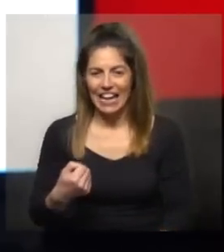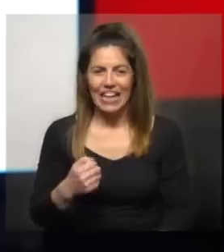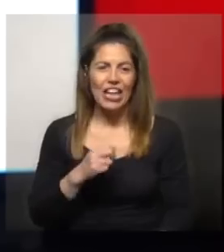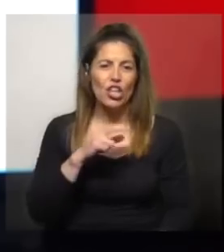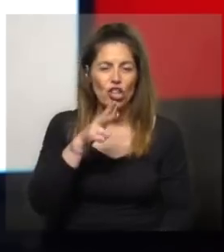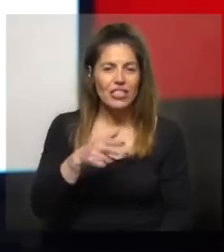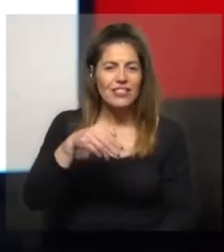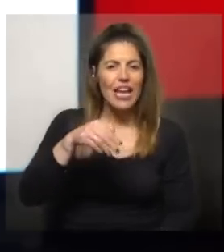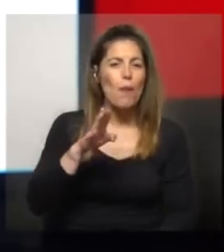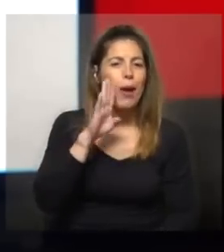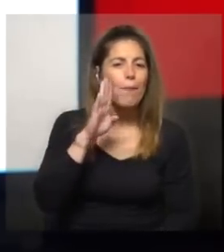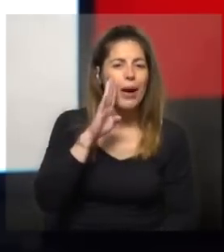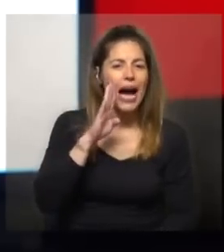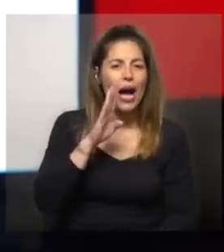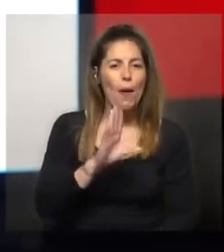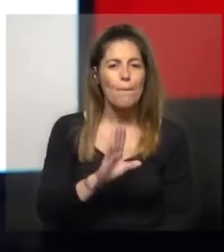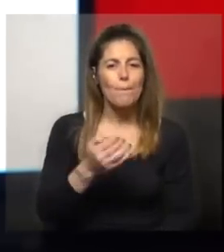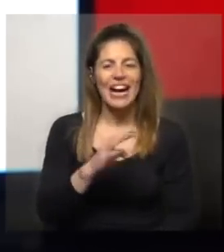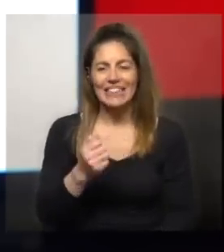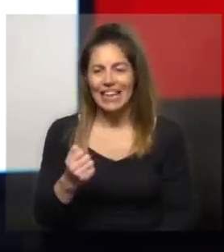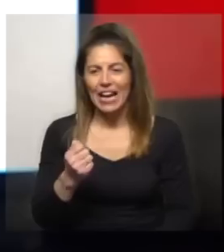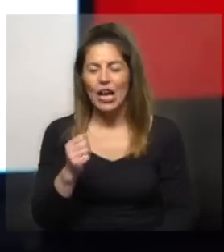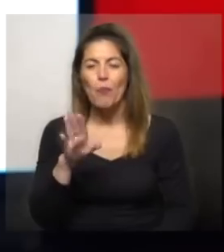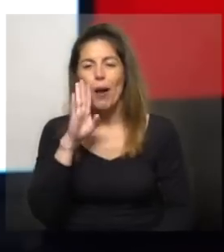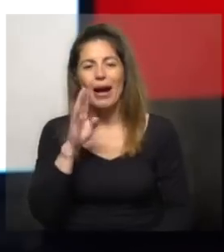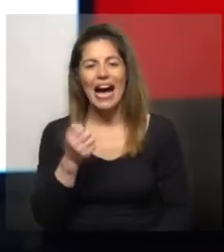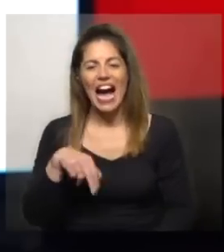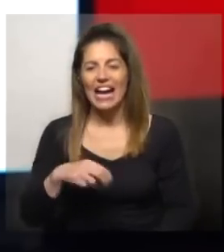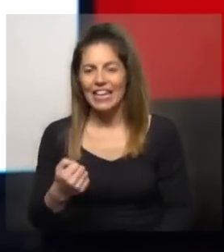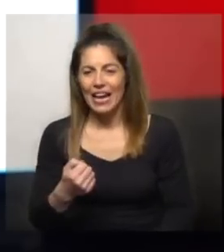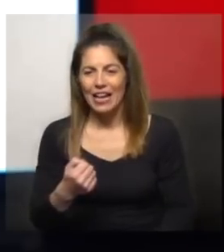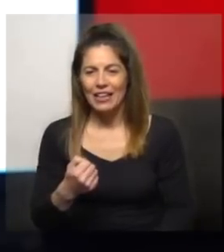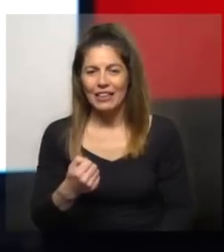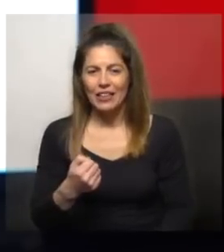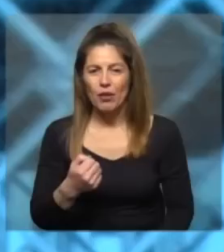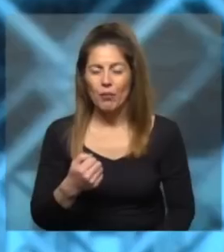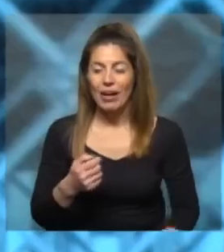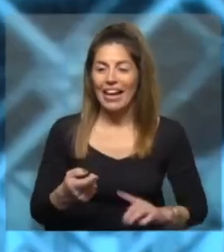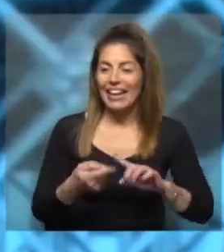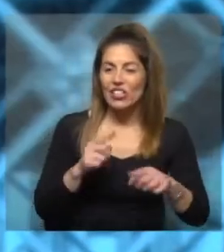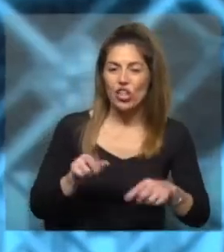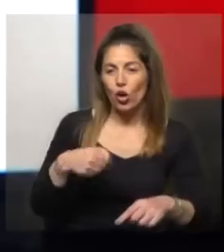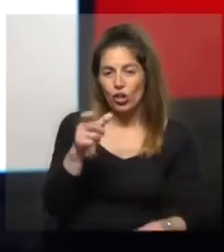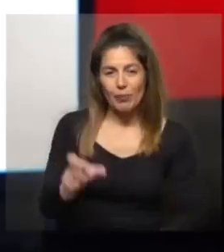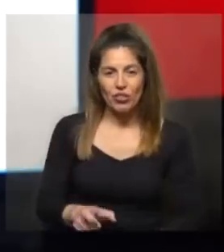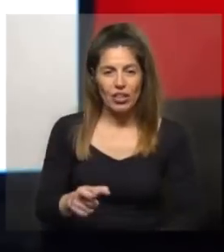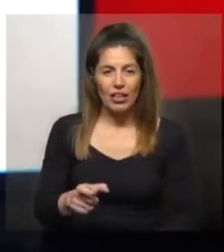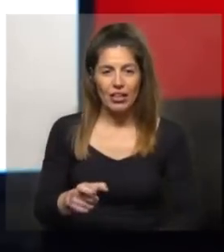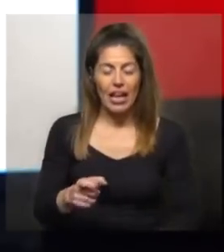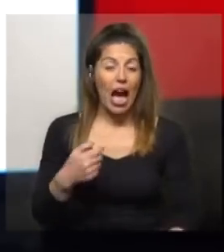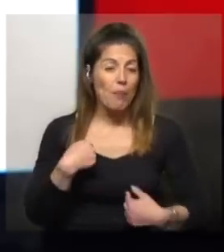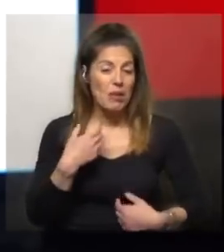mamá pata y mamá Ana para referenciarnos con otros y otras que con nosotras mismas O sea a mí me grita pata